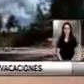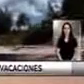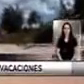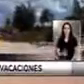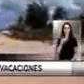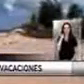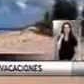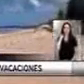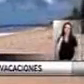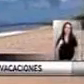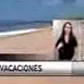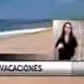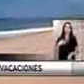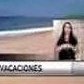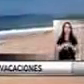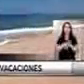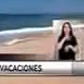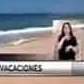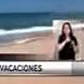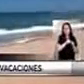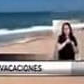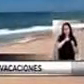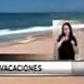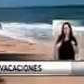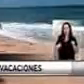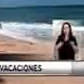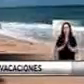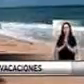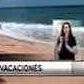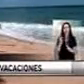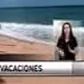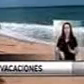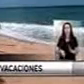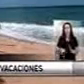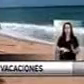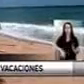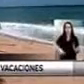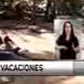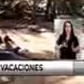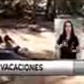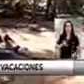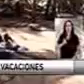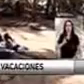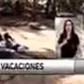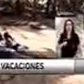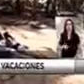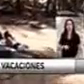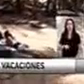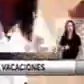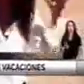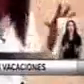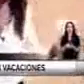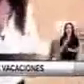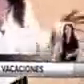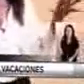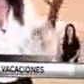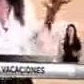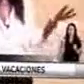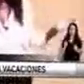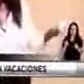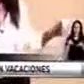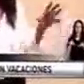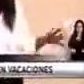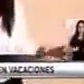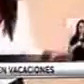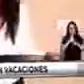Estamos a unos 15 minutos al este de San Juan, aquí en el sector de Las Palmas. Pero lo más importante es que podemos instalarnos en una